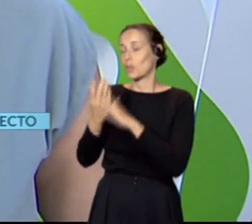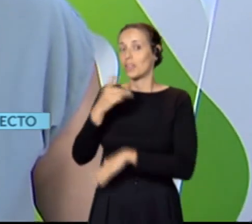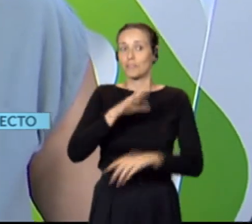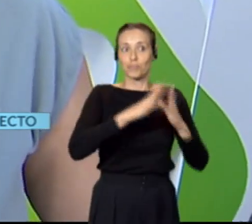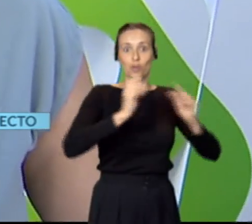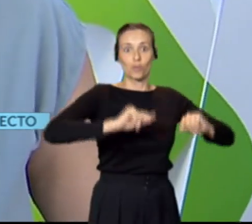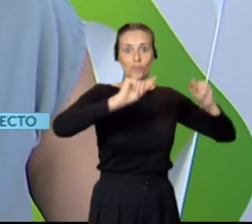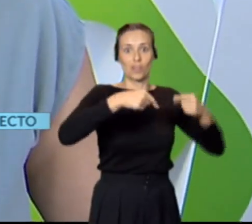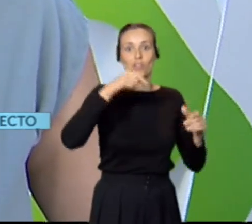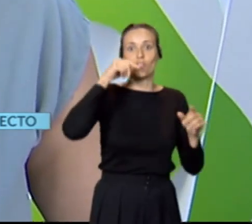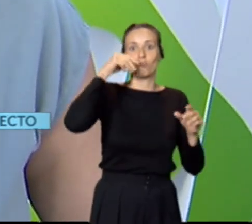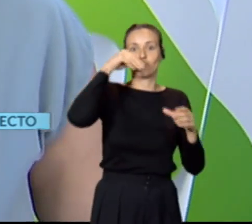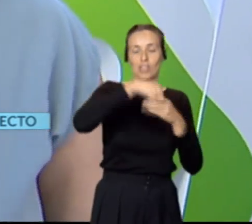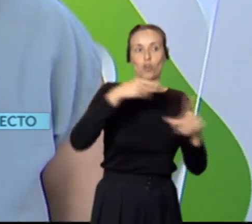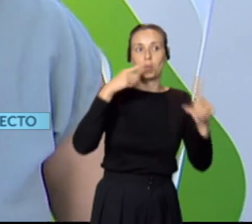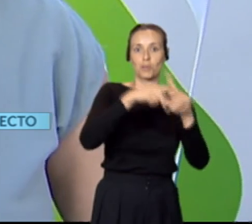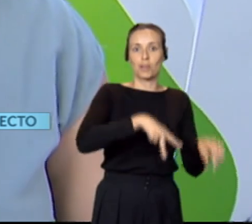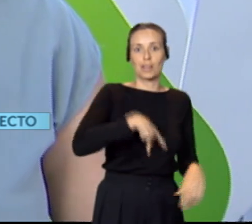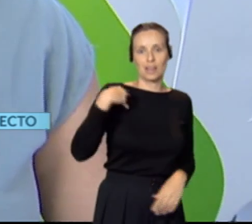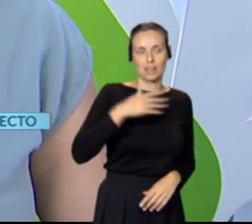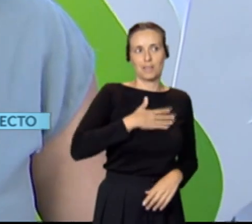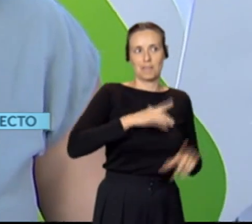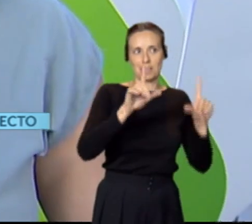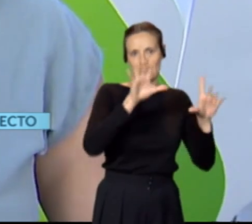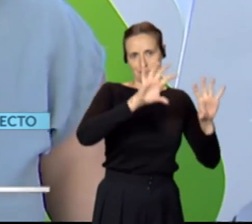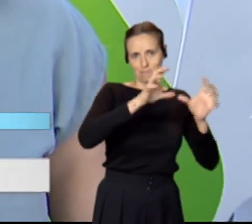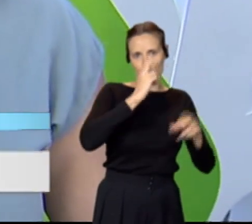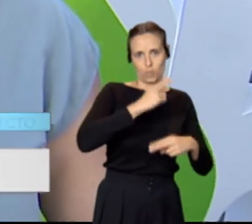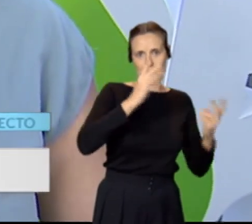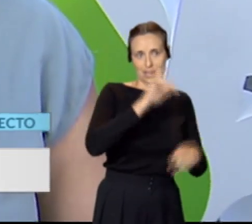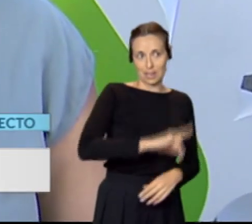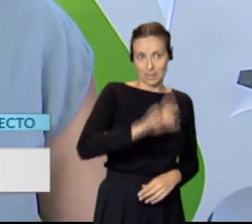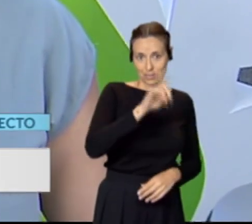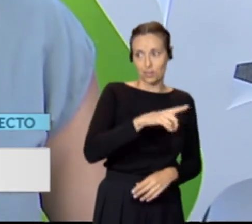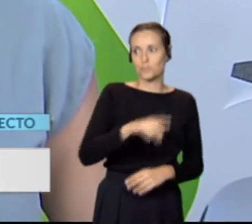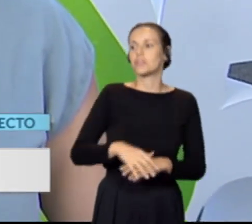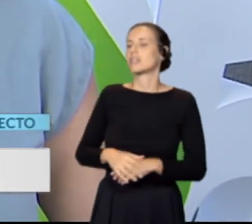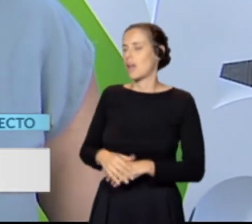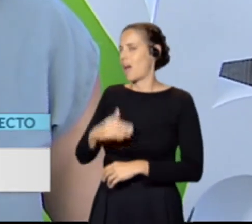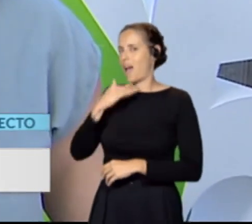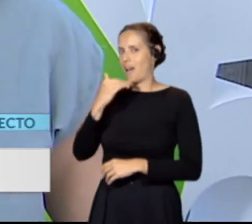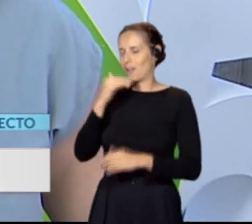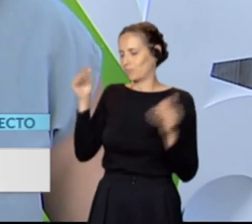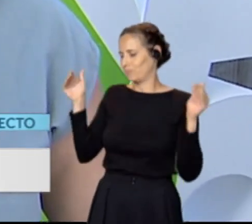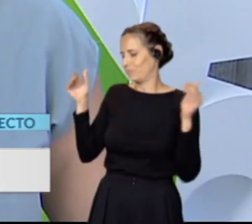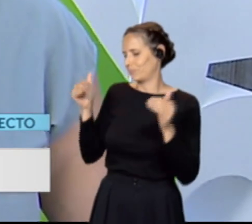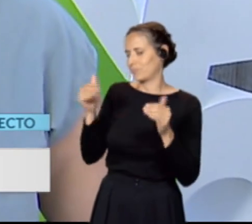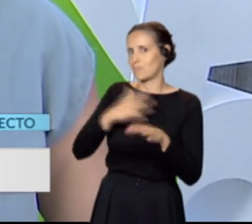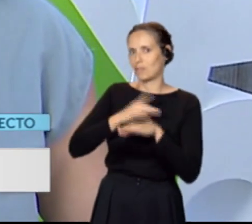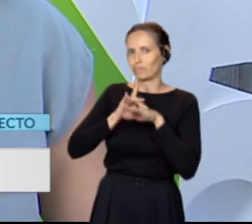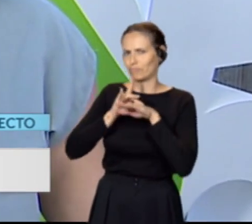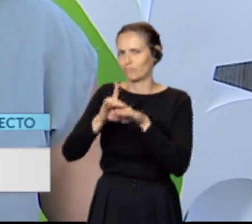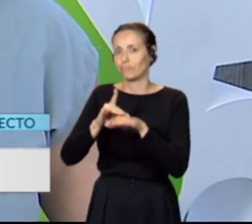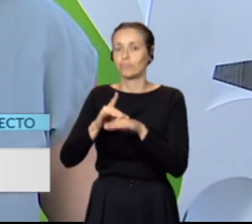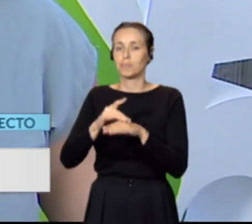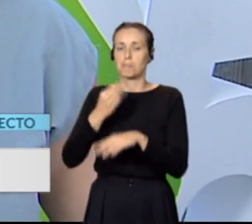de los objetivos generales de la radio televisión pública de Canarias Bueno yo creo que forma una parte central en lo que eh va a ser nuestra hoja de ruta en lo que